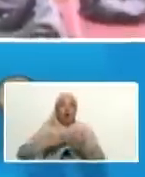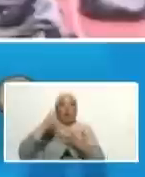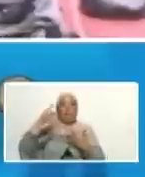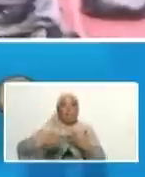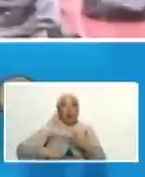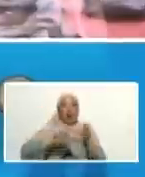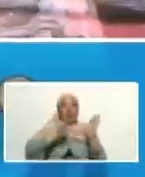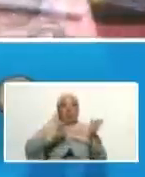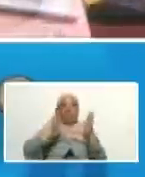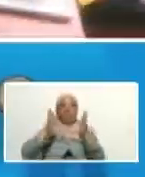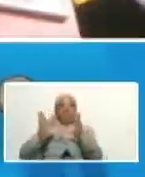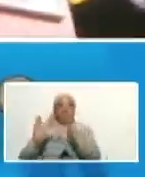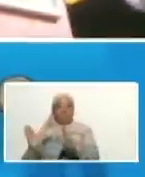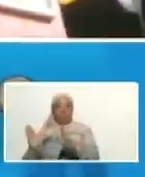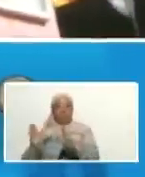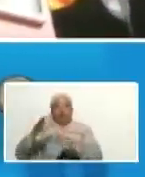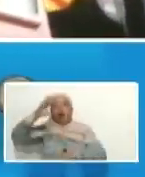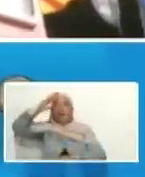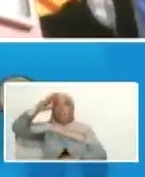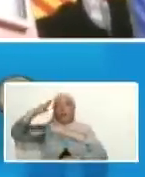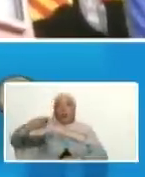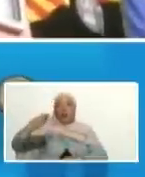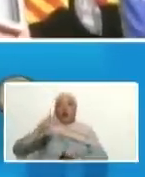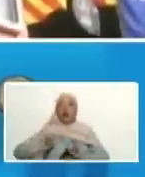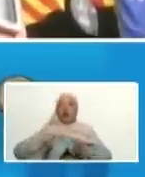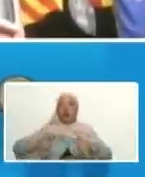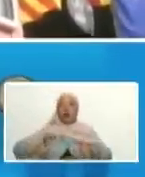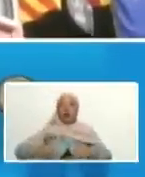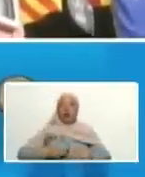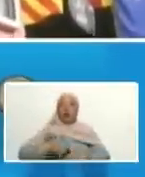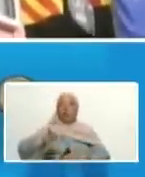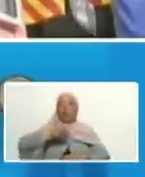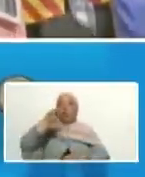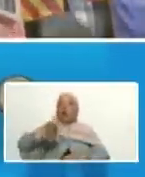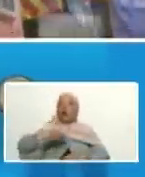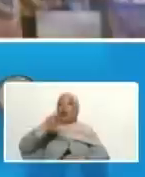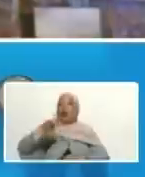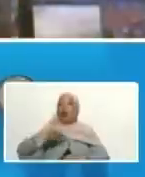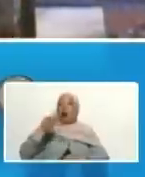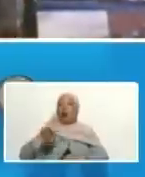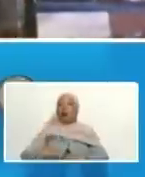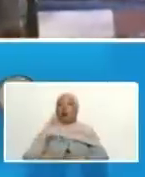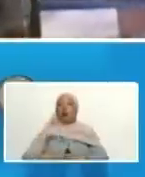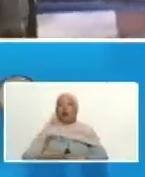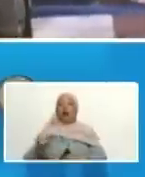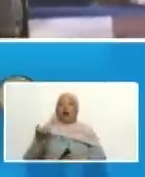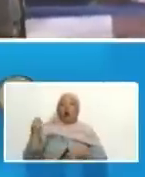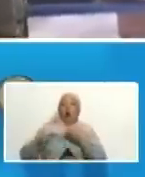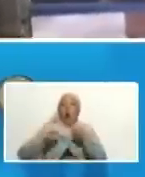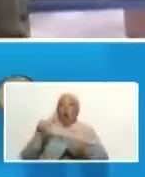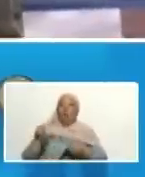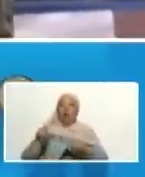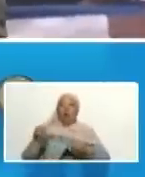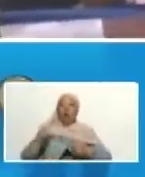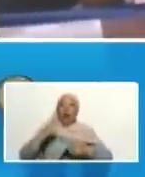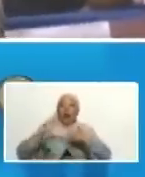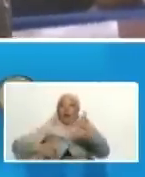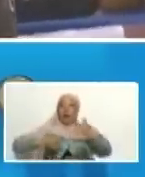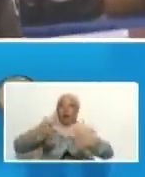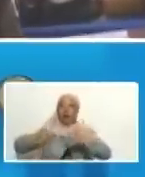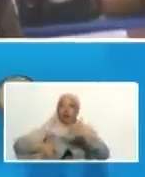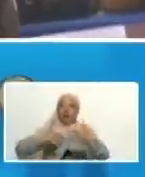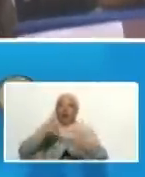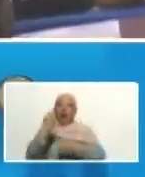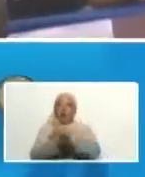la iniciativa militar, la iniciativa política, la iniciativa operativa, la iniciativa